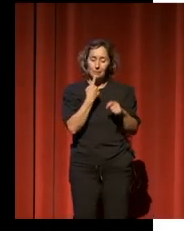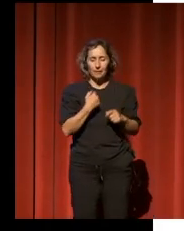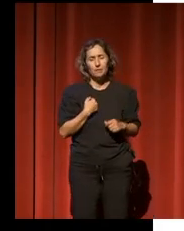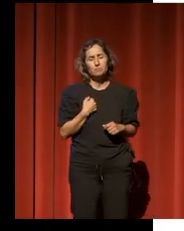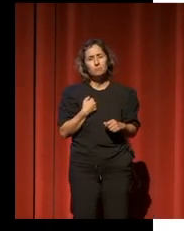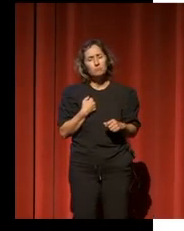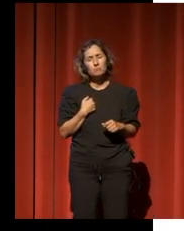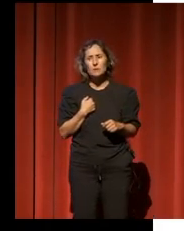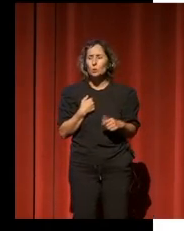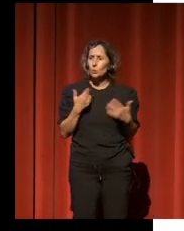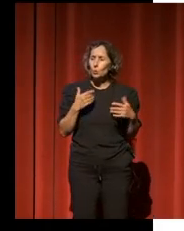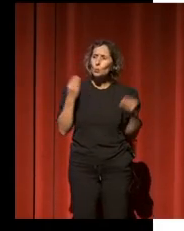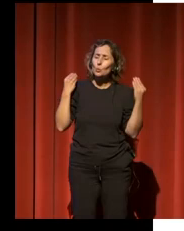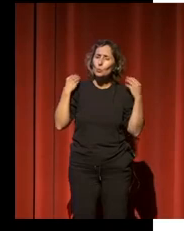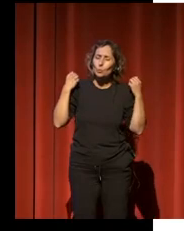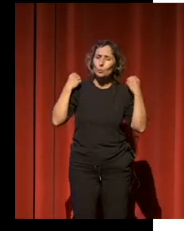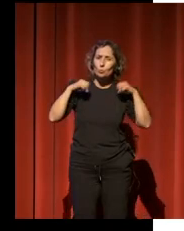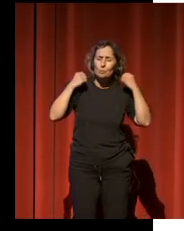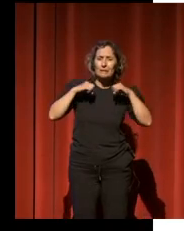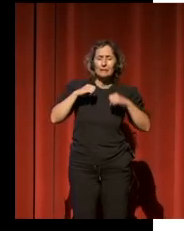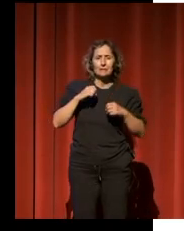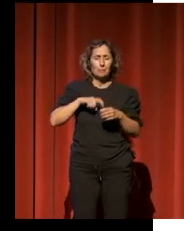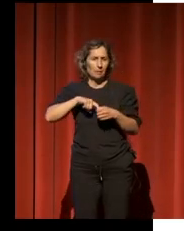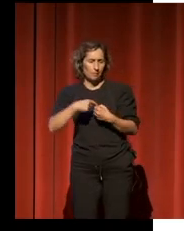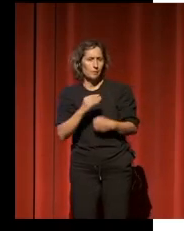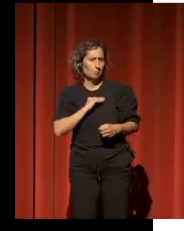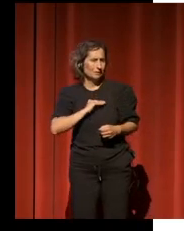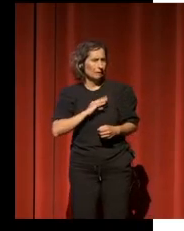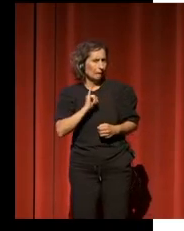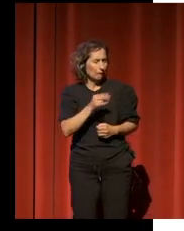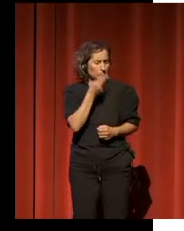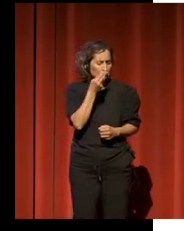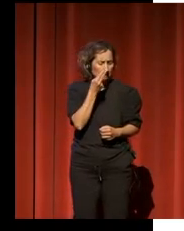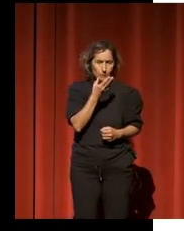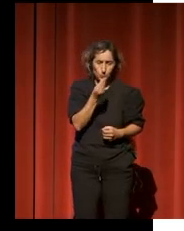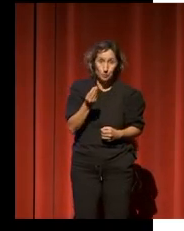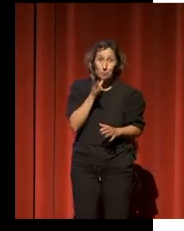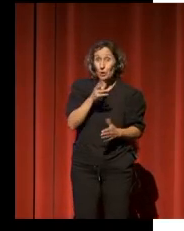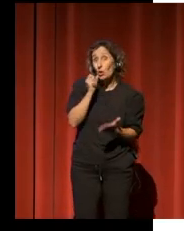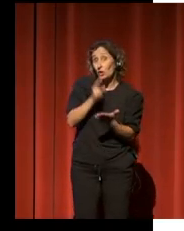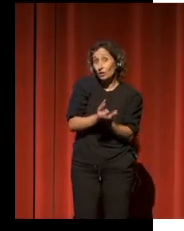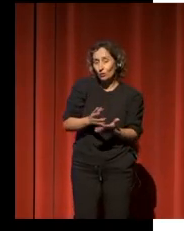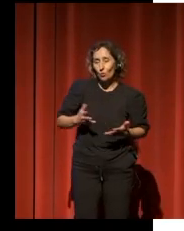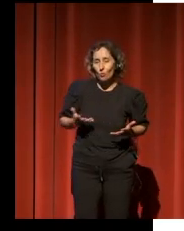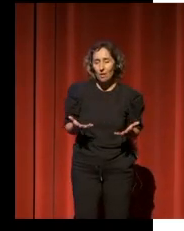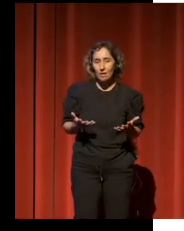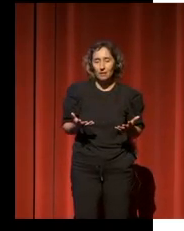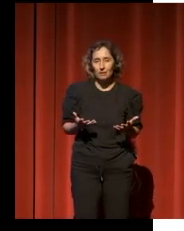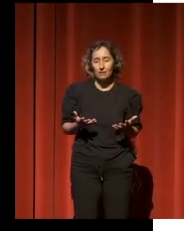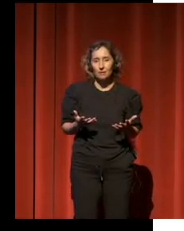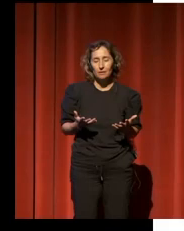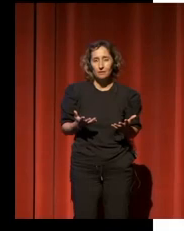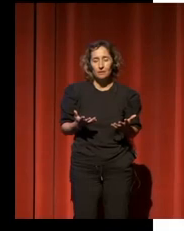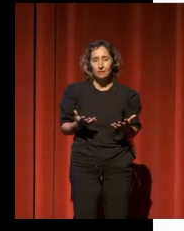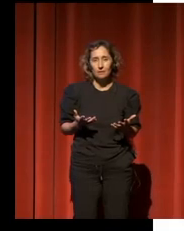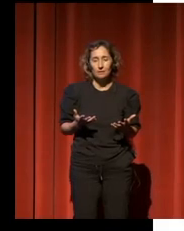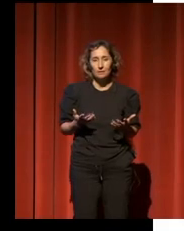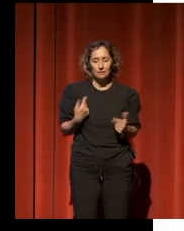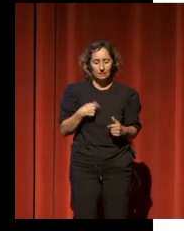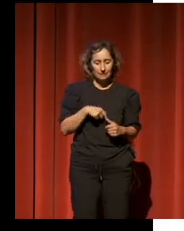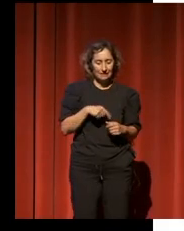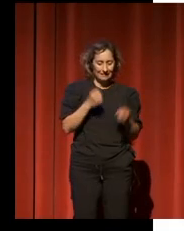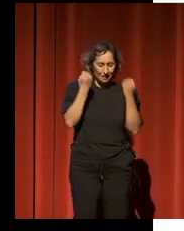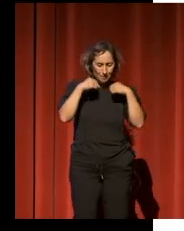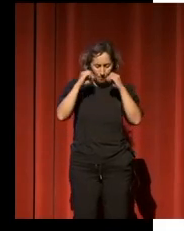Bueno sí tenemos bastantes prácticas de participación muy interesantes tal no sé qué pero aquí el reto es Cómo poder Ah juntar a todas estas